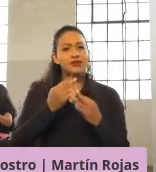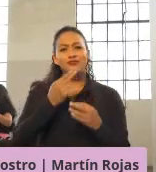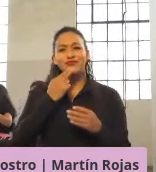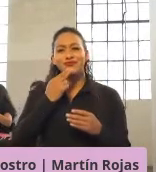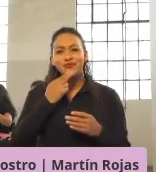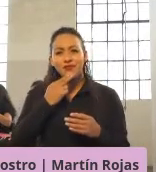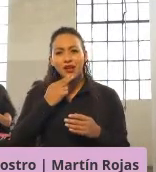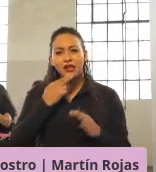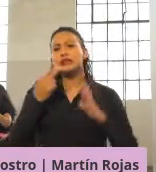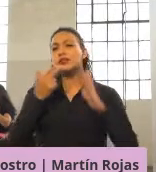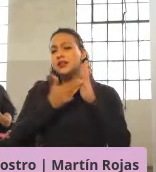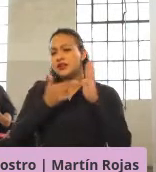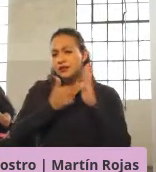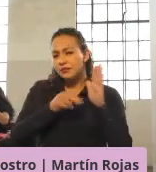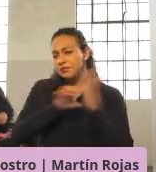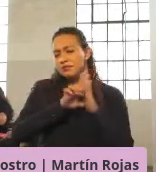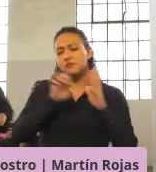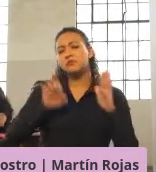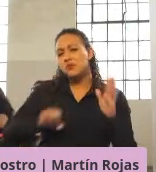puedes hablar